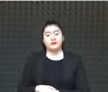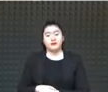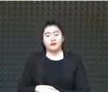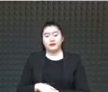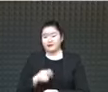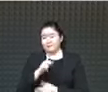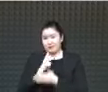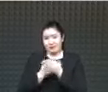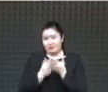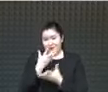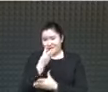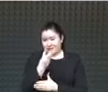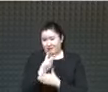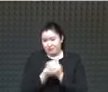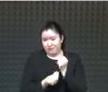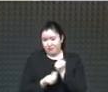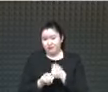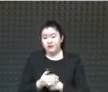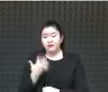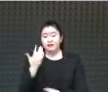tres programas 5.020